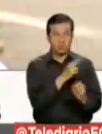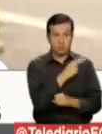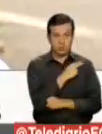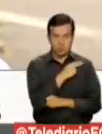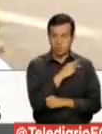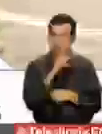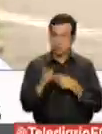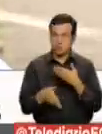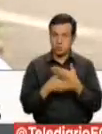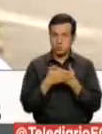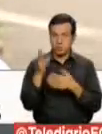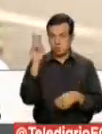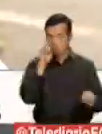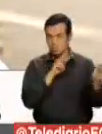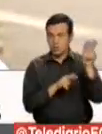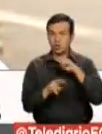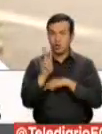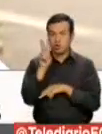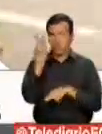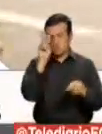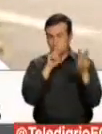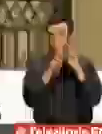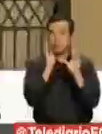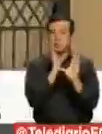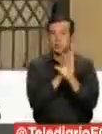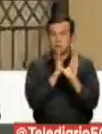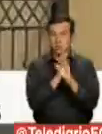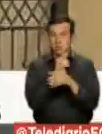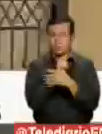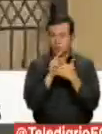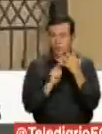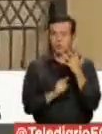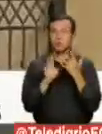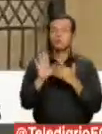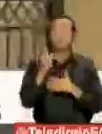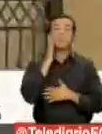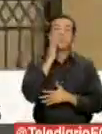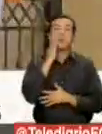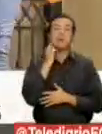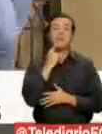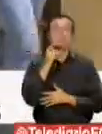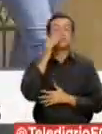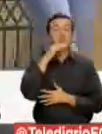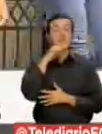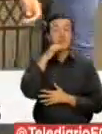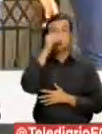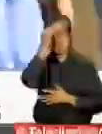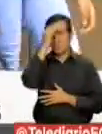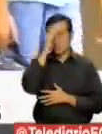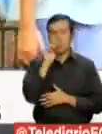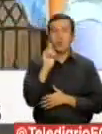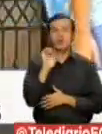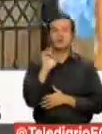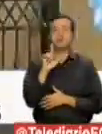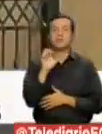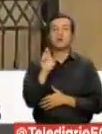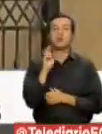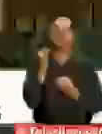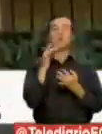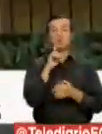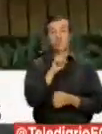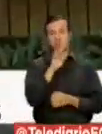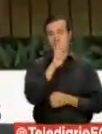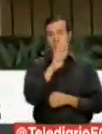trajo evaluaciones, dos evaluaciones de psicóloga. Según afirma su madre, en el test de inteligencia Wechsler obtuvo